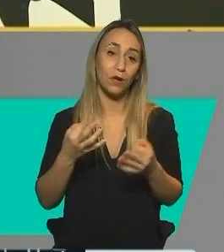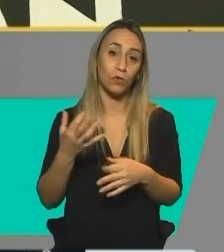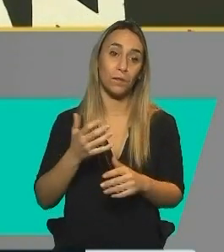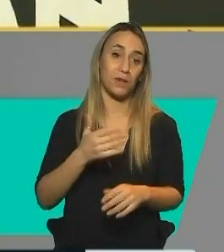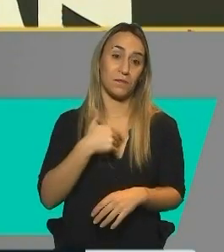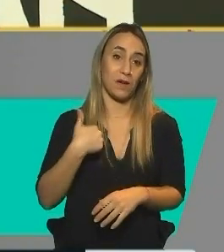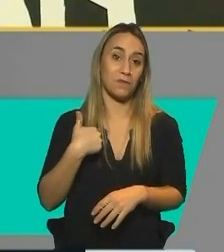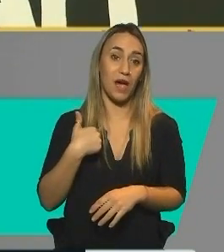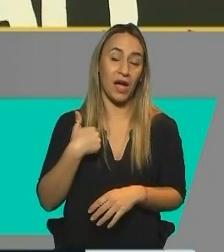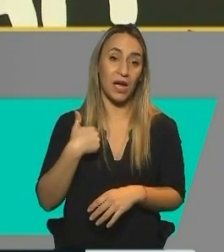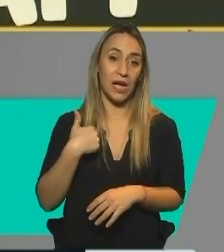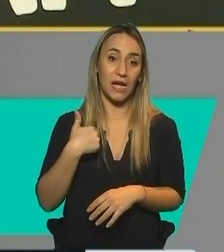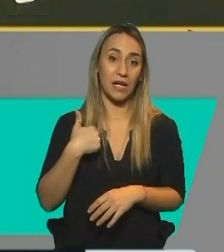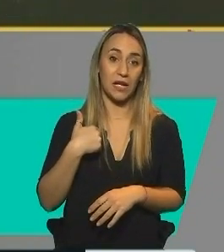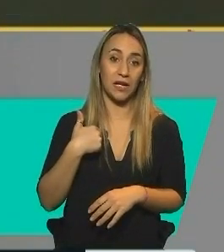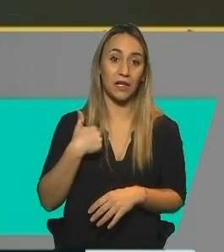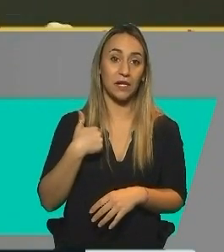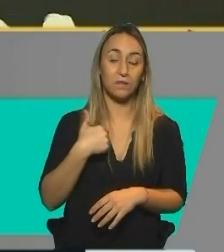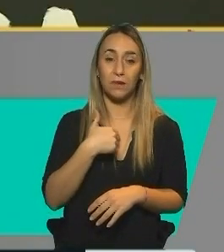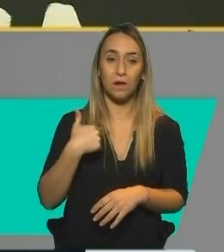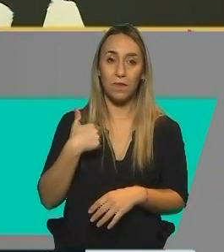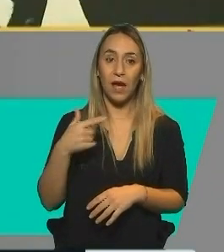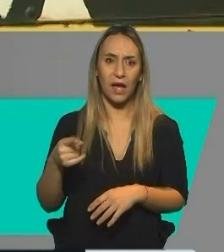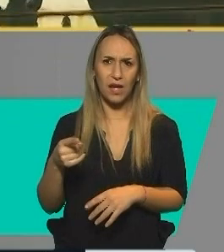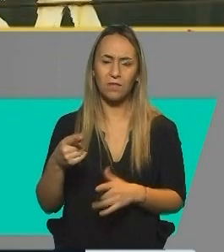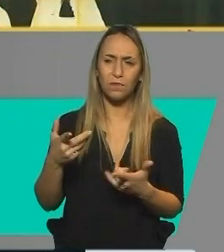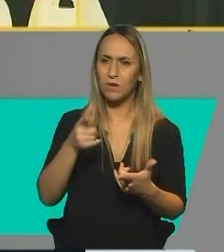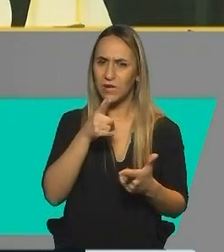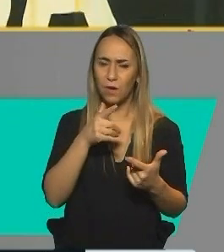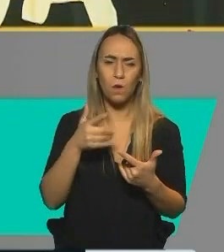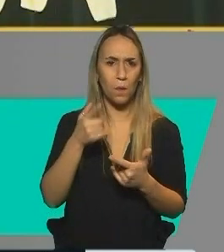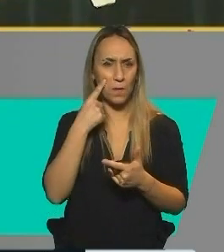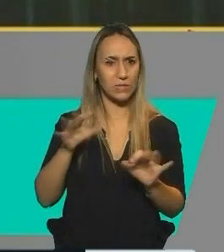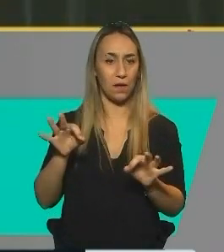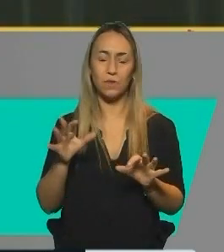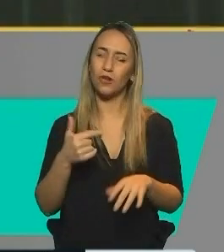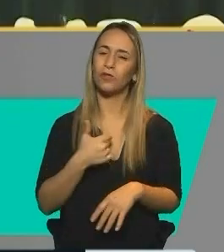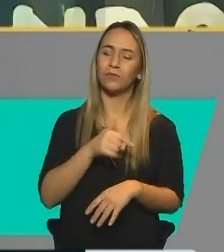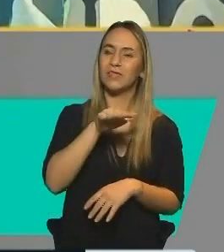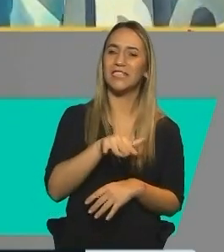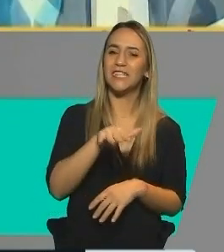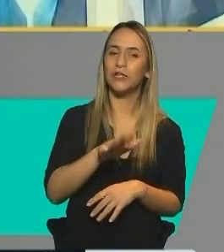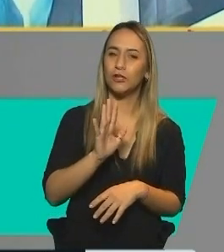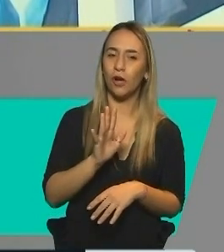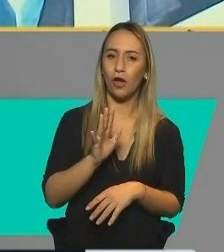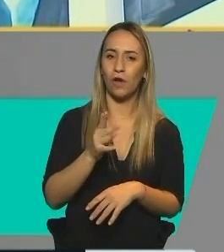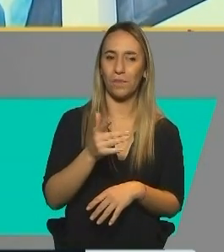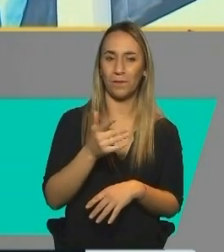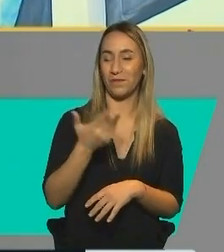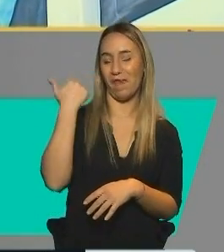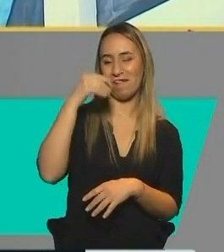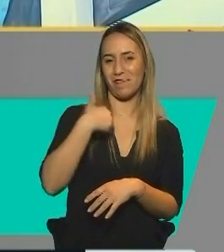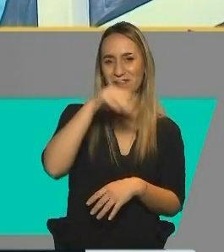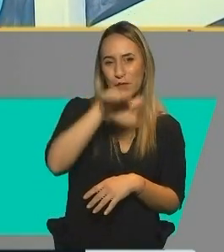aparecido muy lesa en los primeros relatos, pero yo era chico, era bajo en su